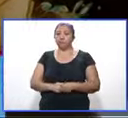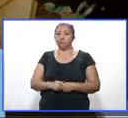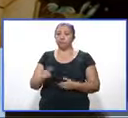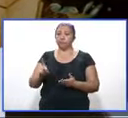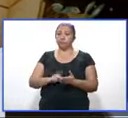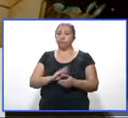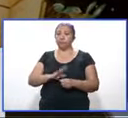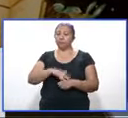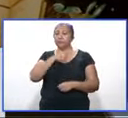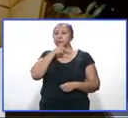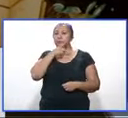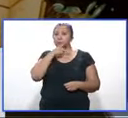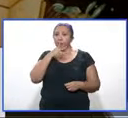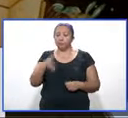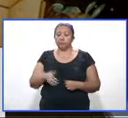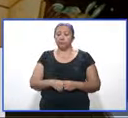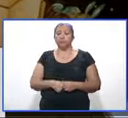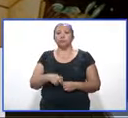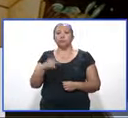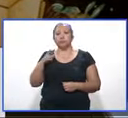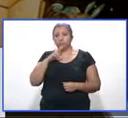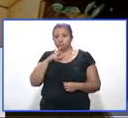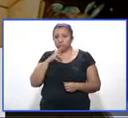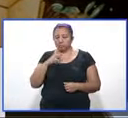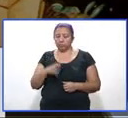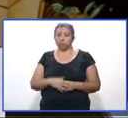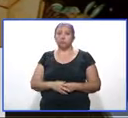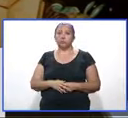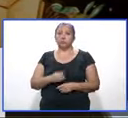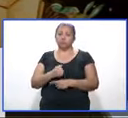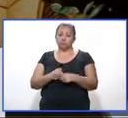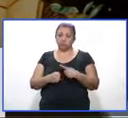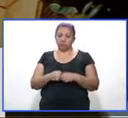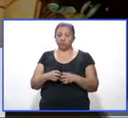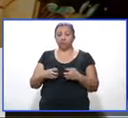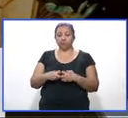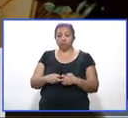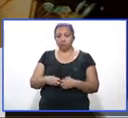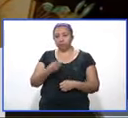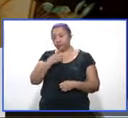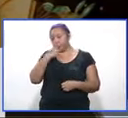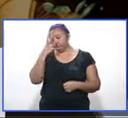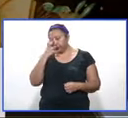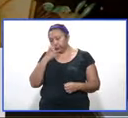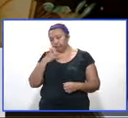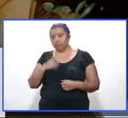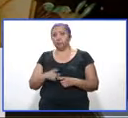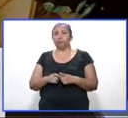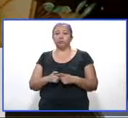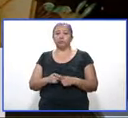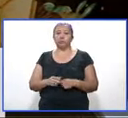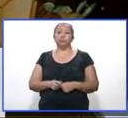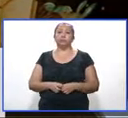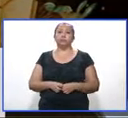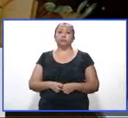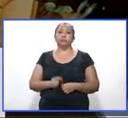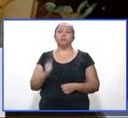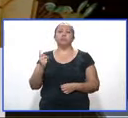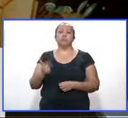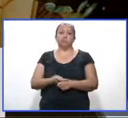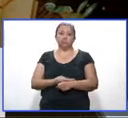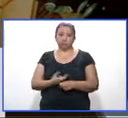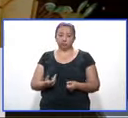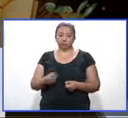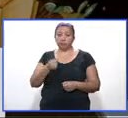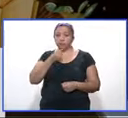hay más padres de familia que se acercan preocupados por situaciones de estrés, de depresión y de bullying. ¿Qué es lo que sucede?